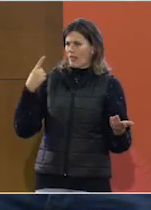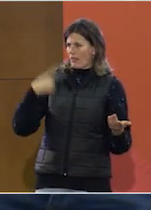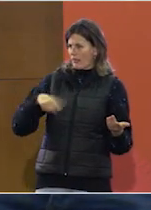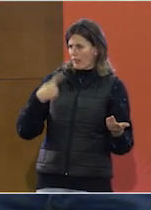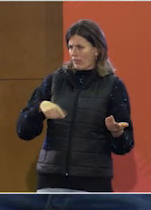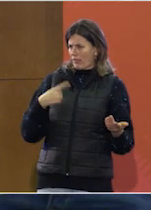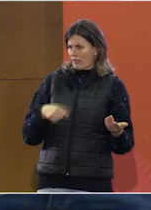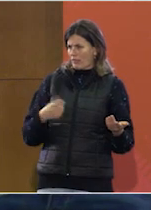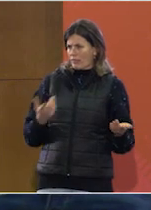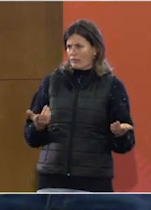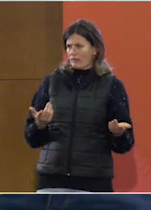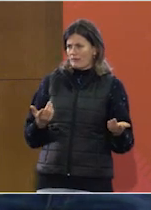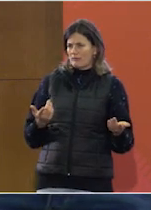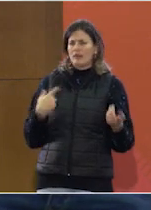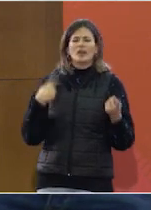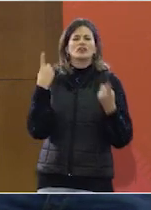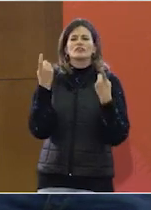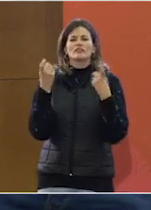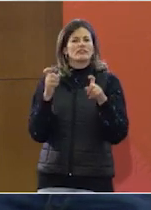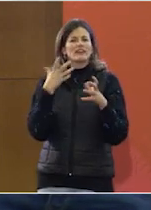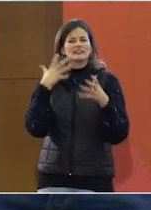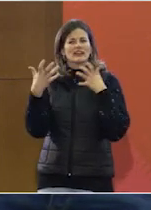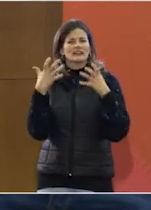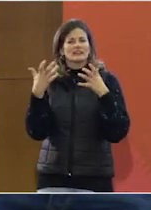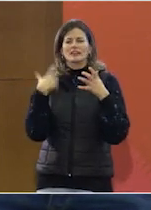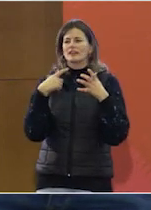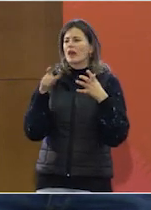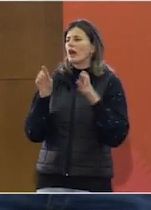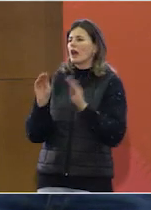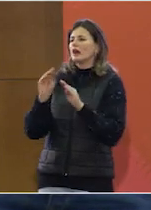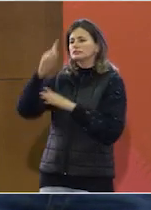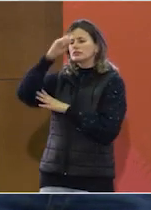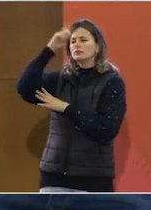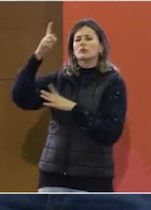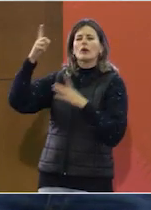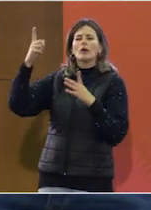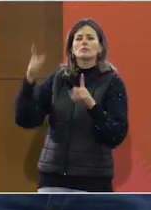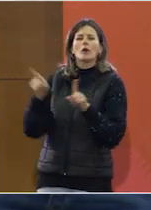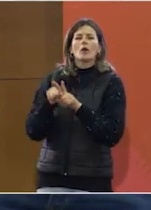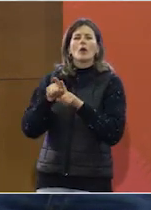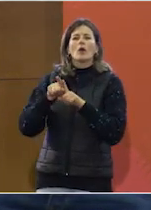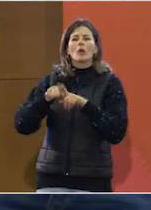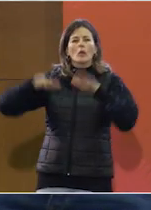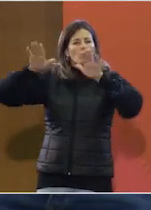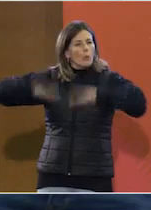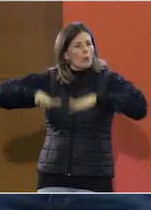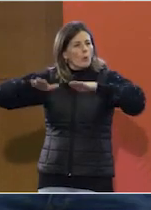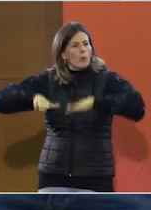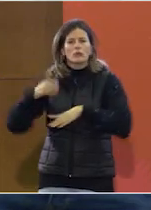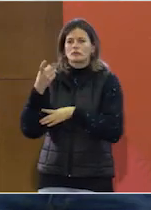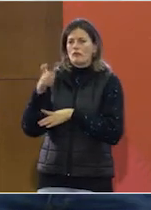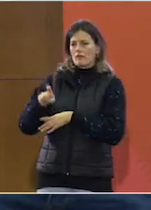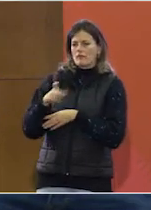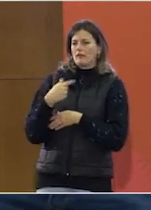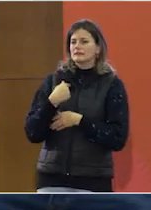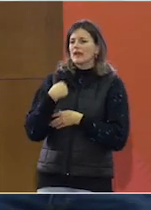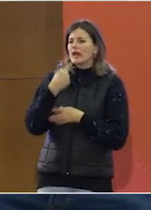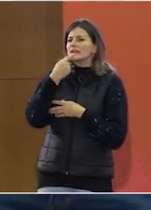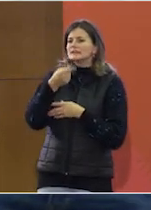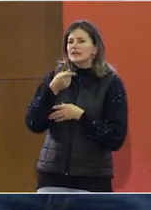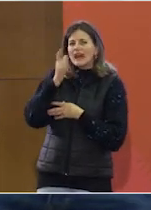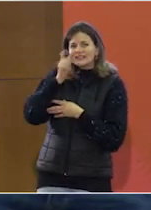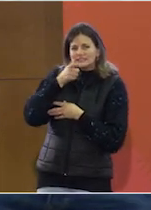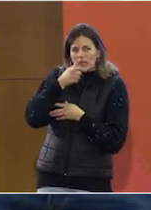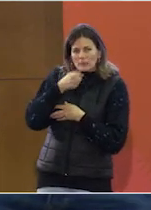existe. Y no hay que gritar su nombre ni convertirle en un mesías. Se puede susurrar: Xavier